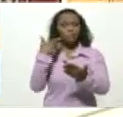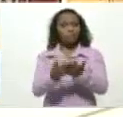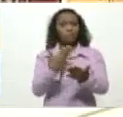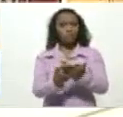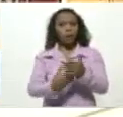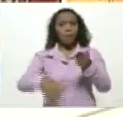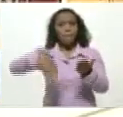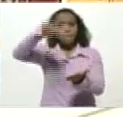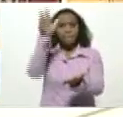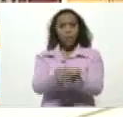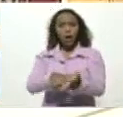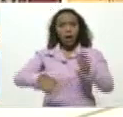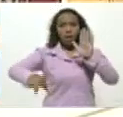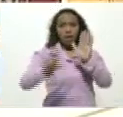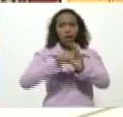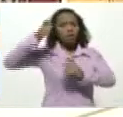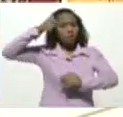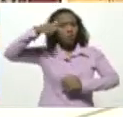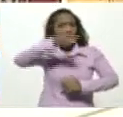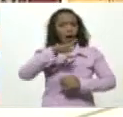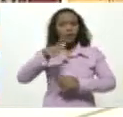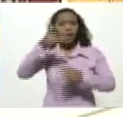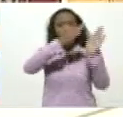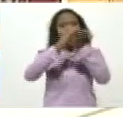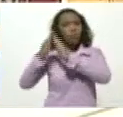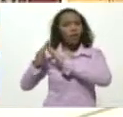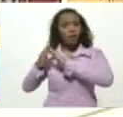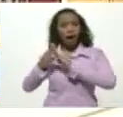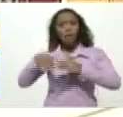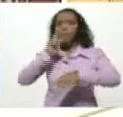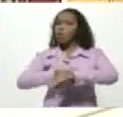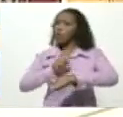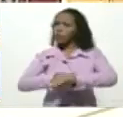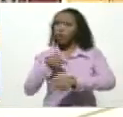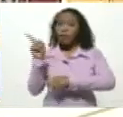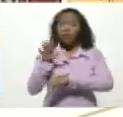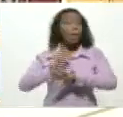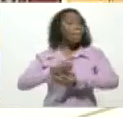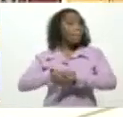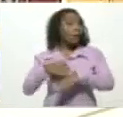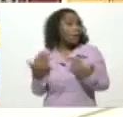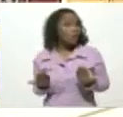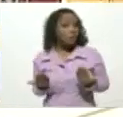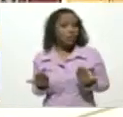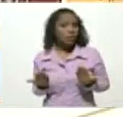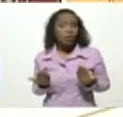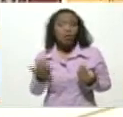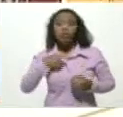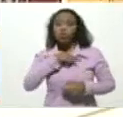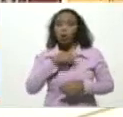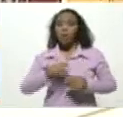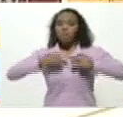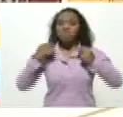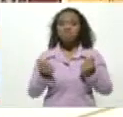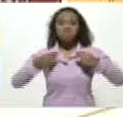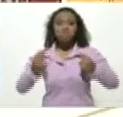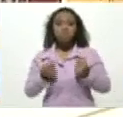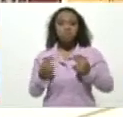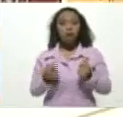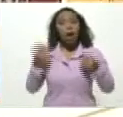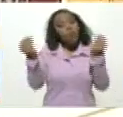de las ciudades comunales, en el momento que eso ocurra, vamos a activar de acuerdo a la